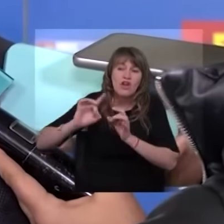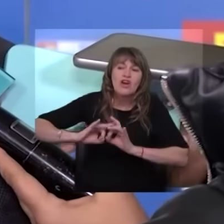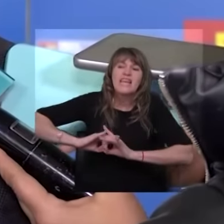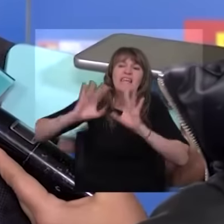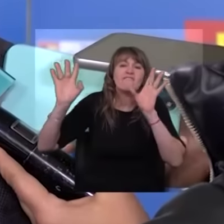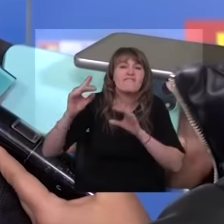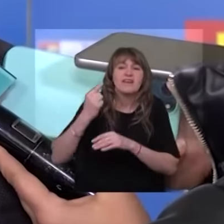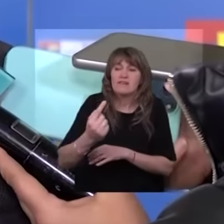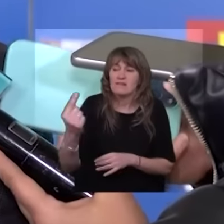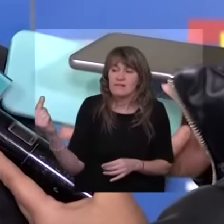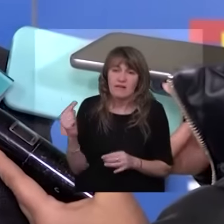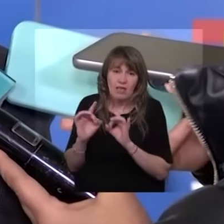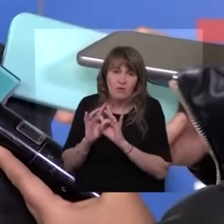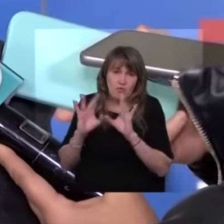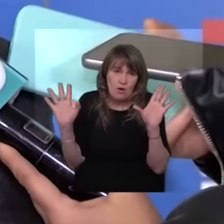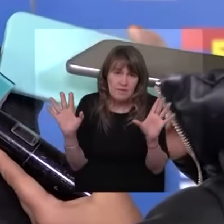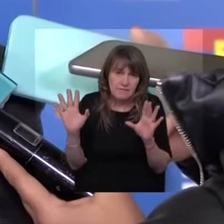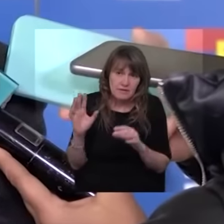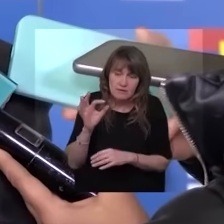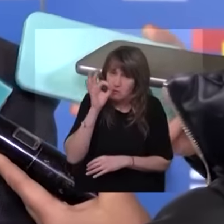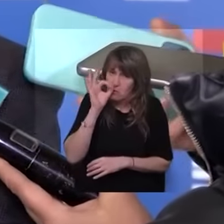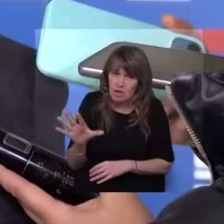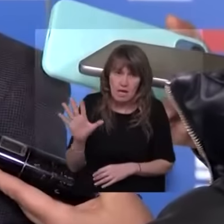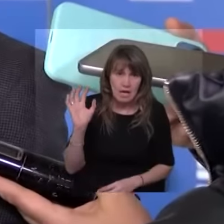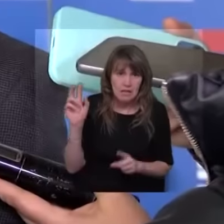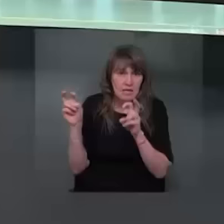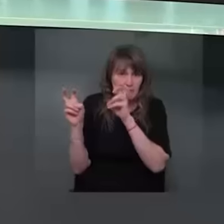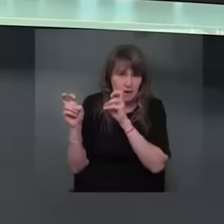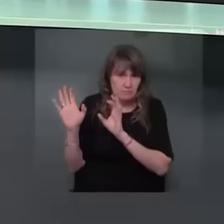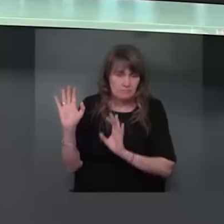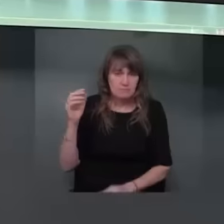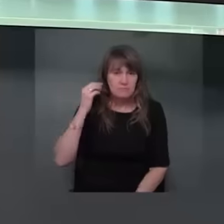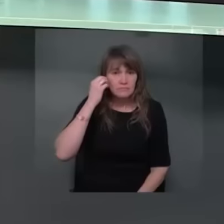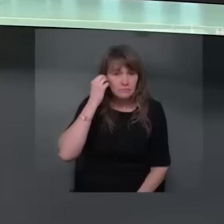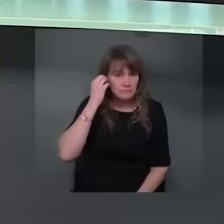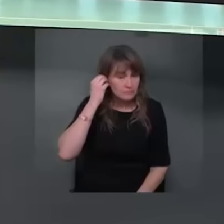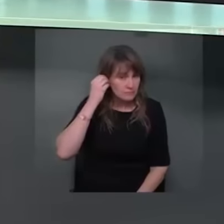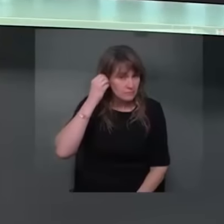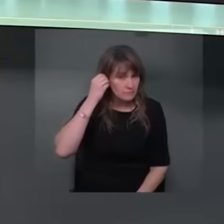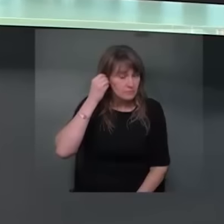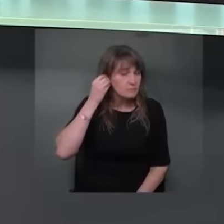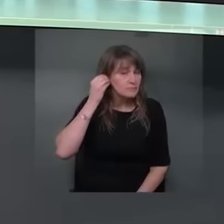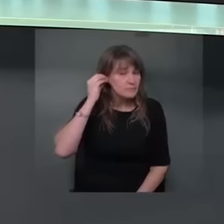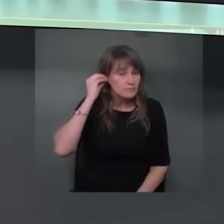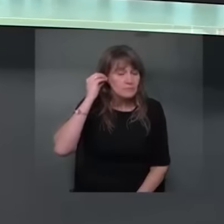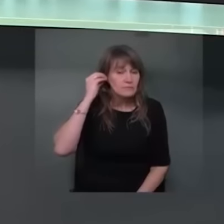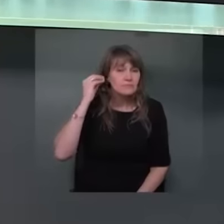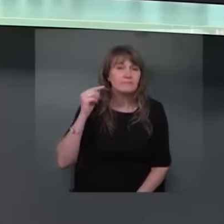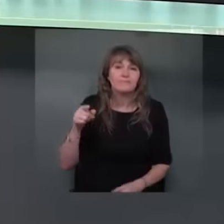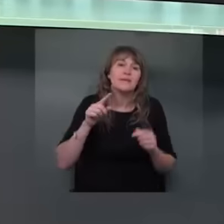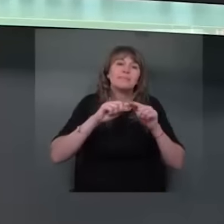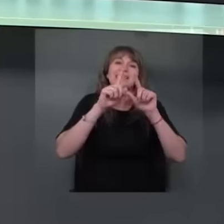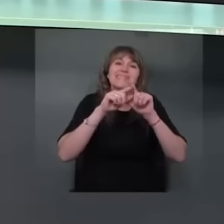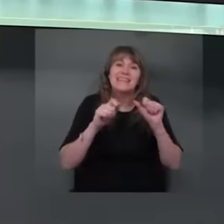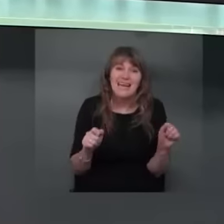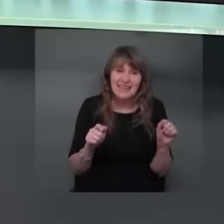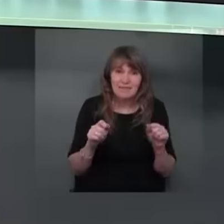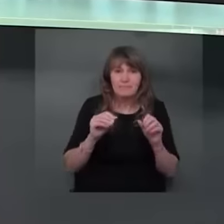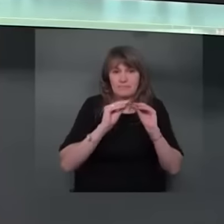sea la que la que se mantenga y al pnt le encargó al instituto cuesta